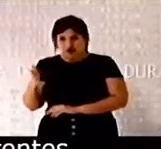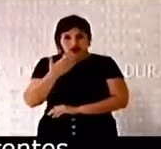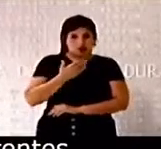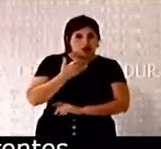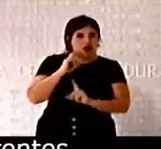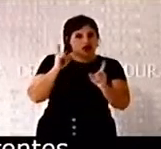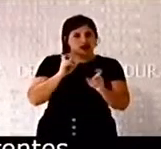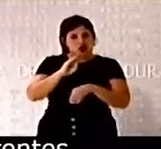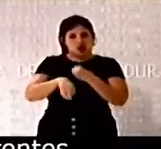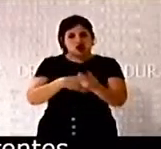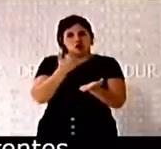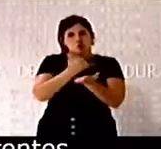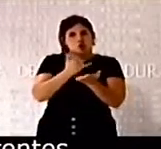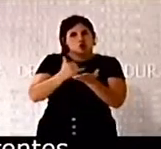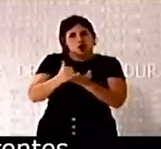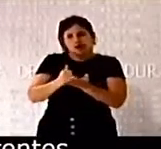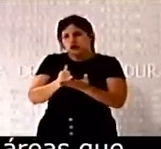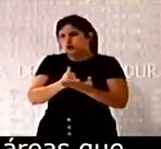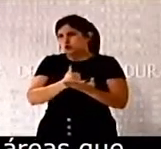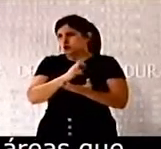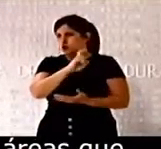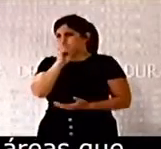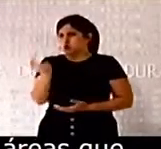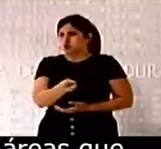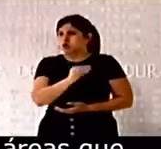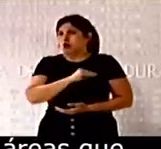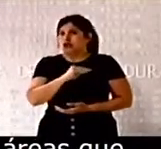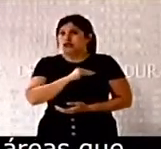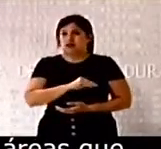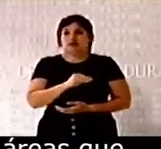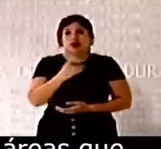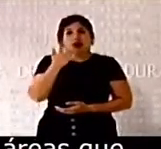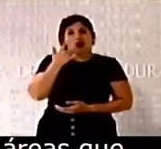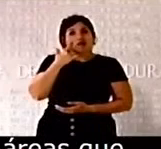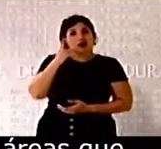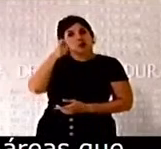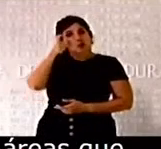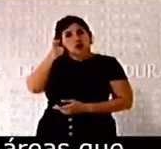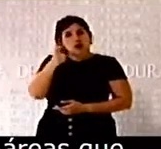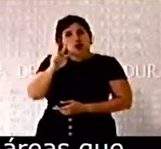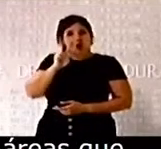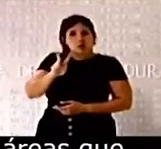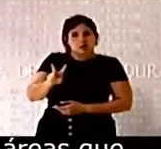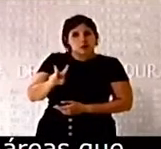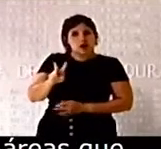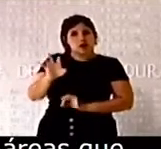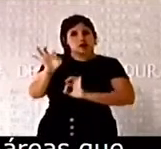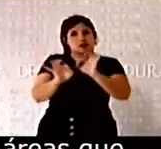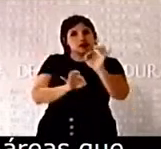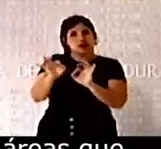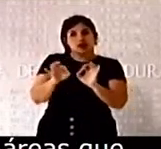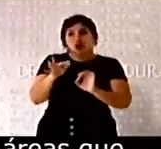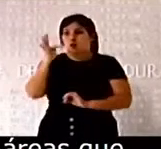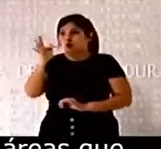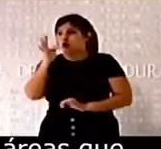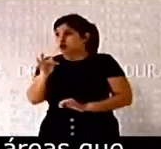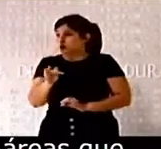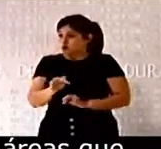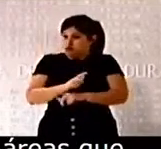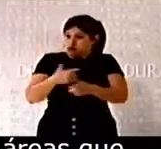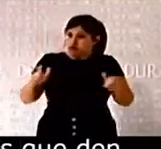muy importantes en aquellas localidades que nos estén dando unos índices de positividad que sean altos y en los que tengamos que